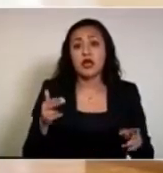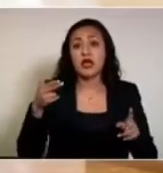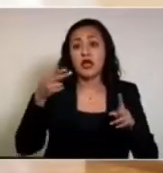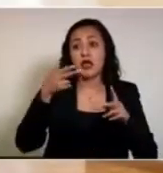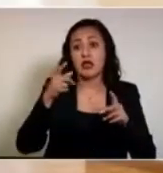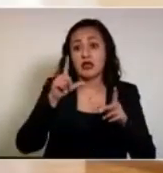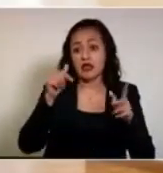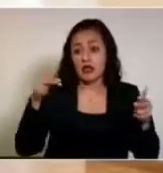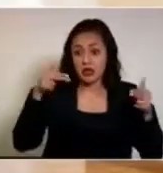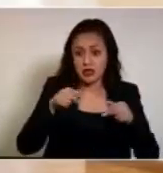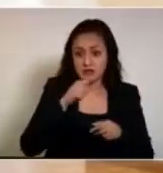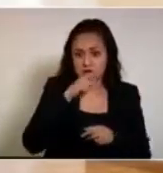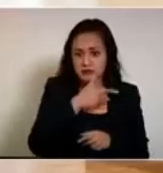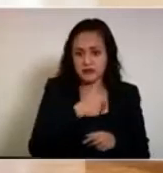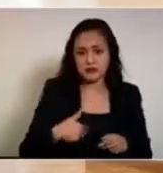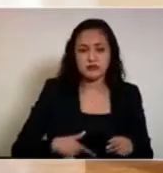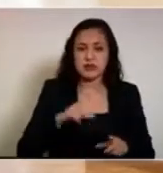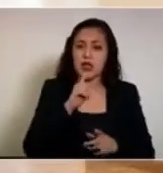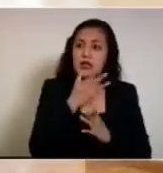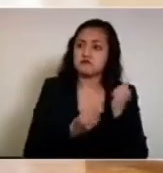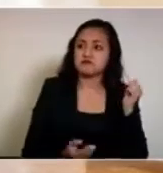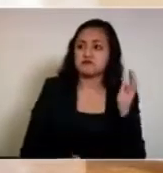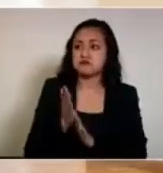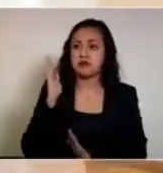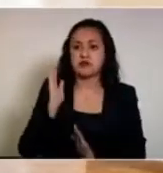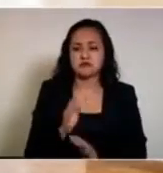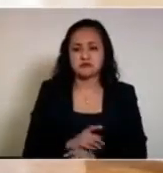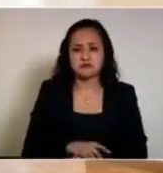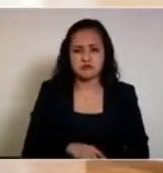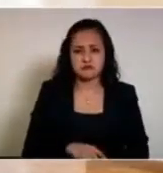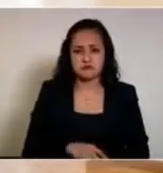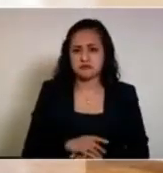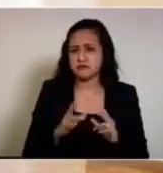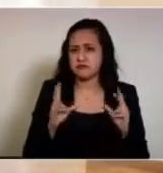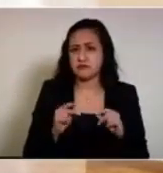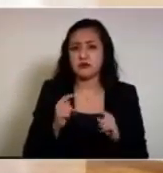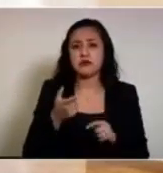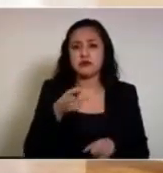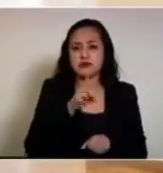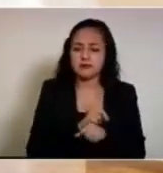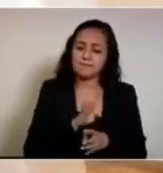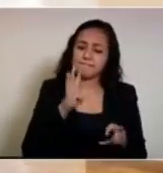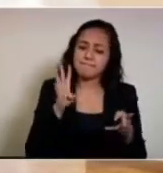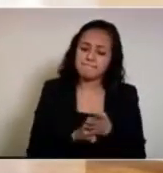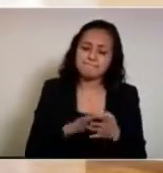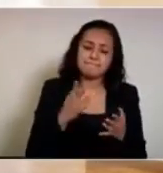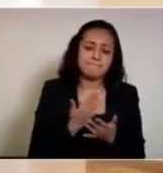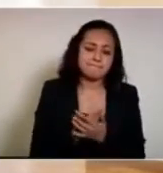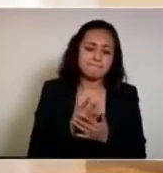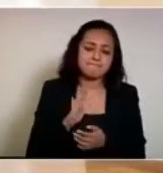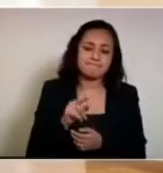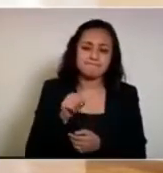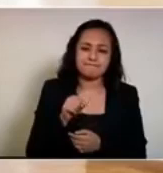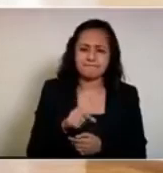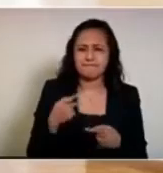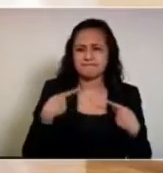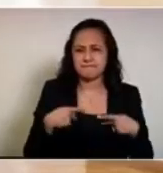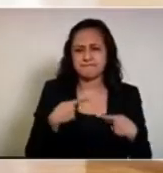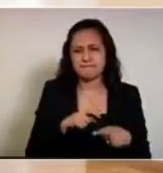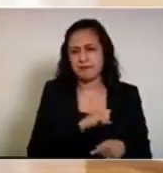presidencia auxiliar y ya se van con 90 mil pesos en pocos días van a estar detenidos esos delincuentes